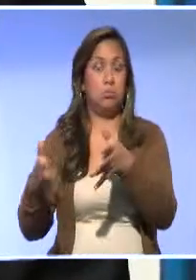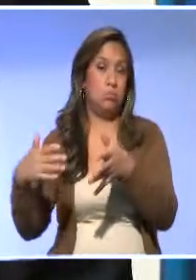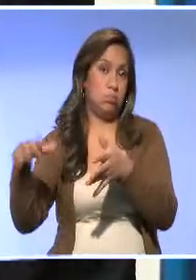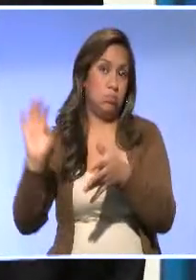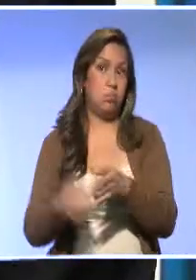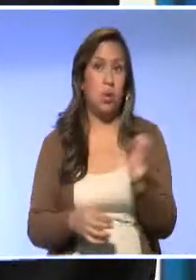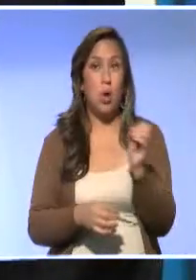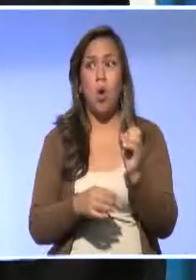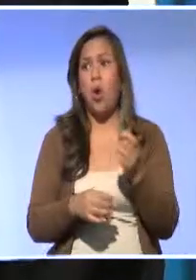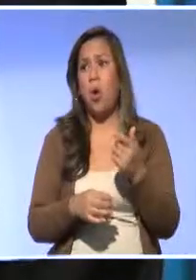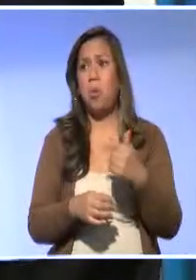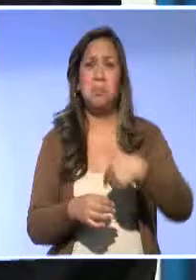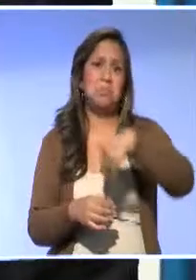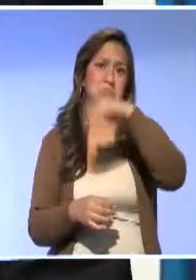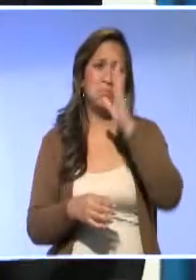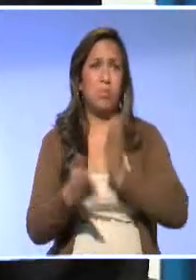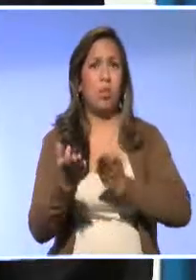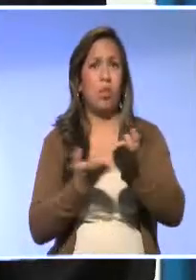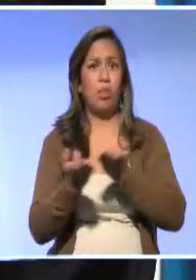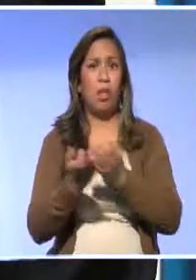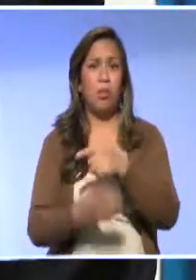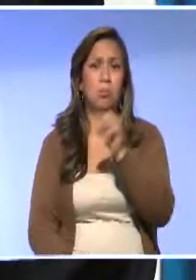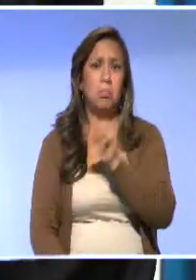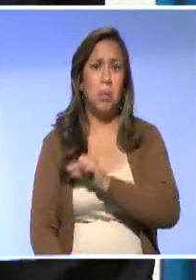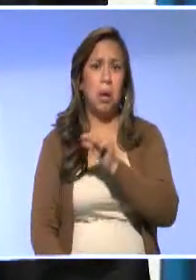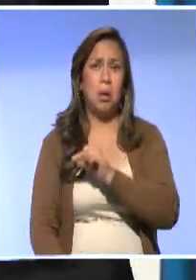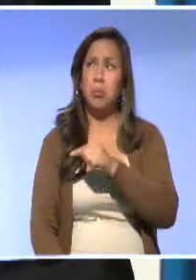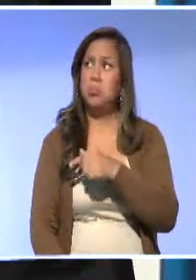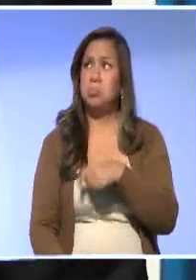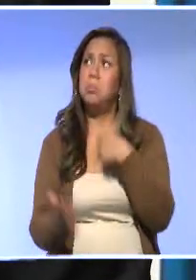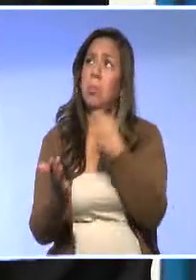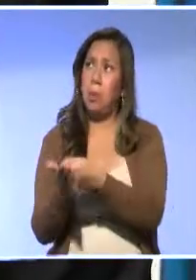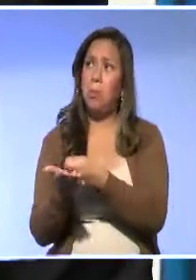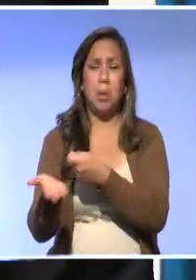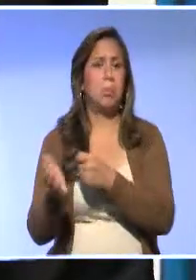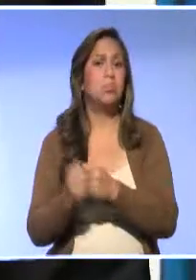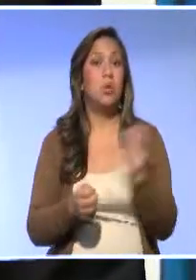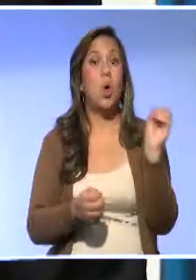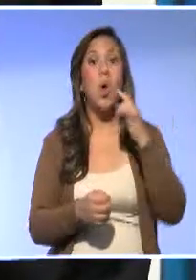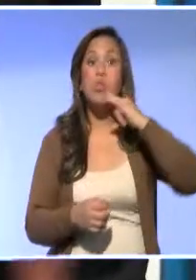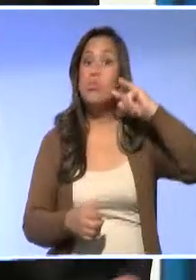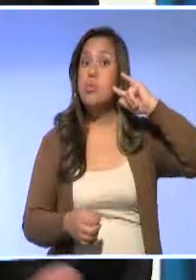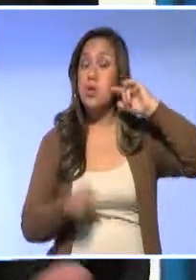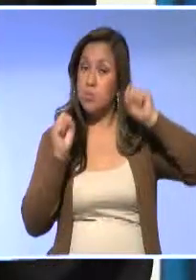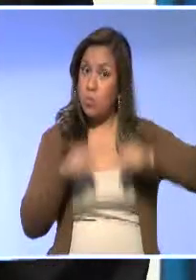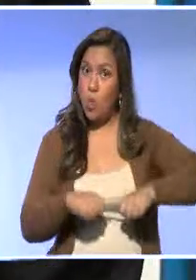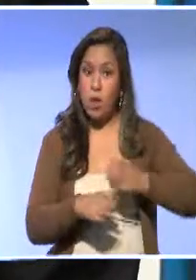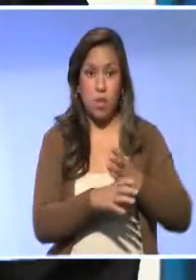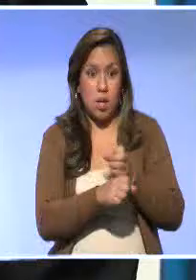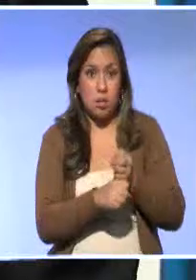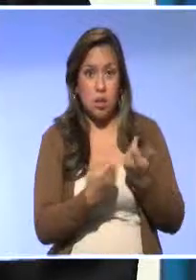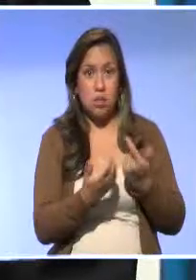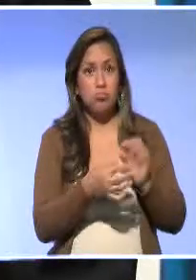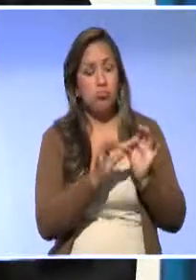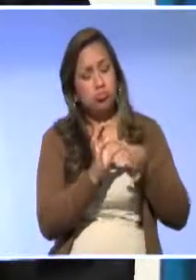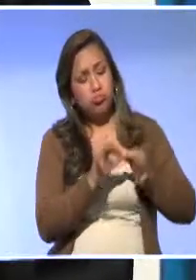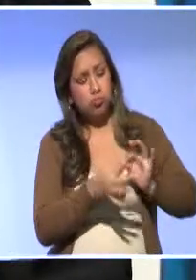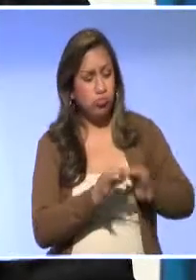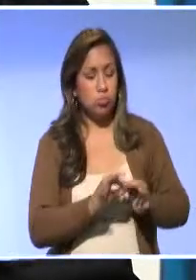muchas de ellas pueden ser hechas por sus propias manos especialmente los niños los más chiquitos en este mundo cada vez más